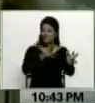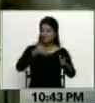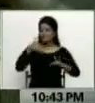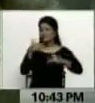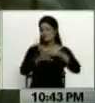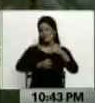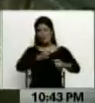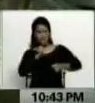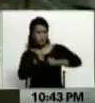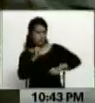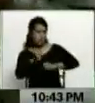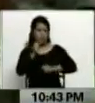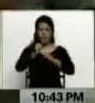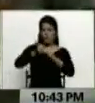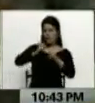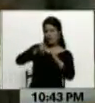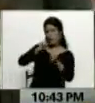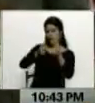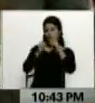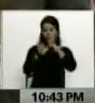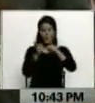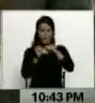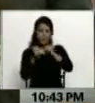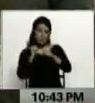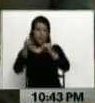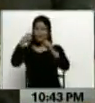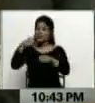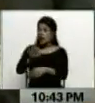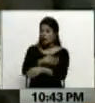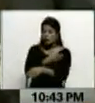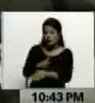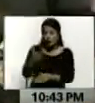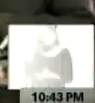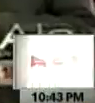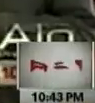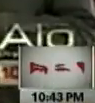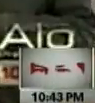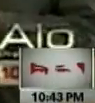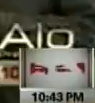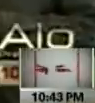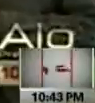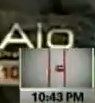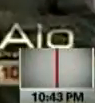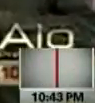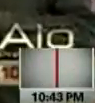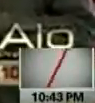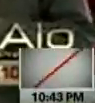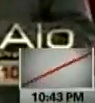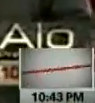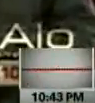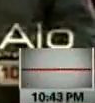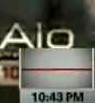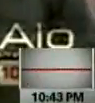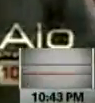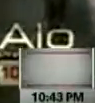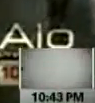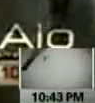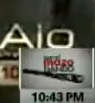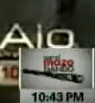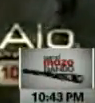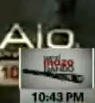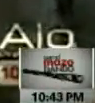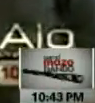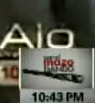s vamos saludar Pedro y esta can de suio que grab ha